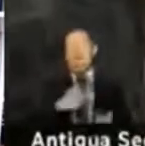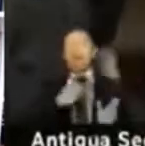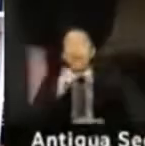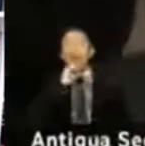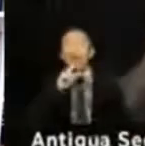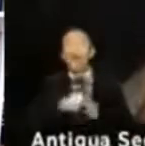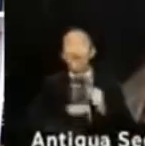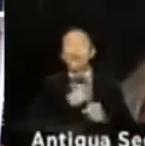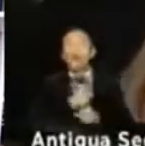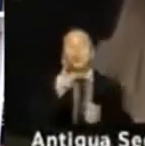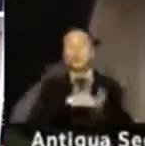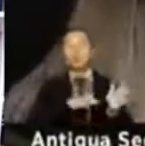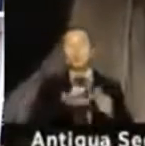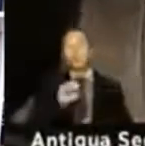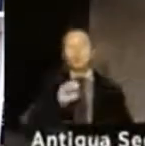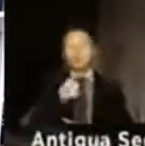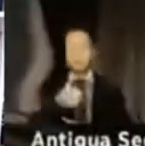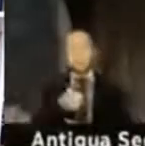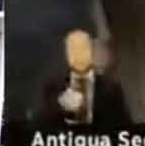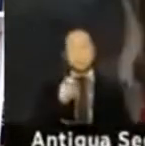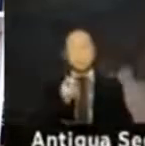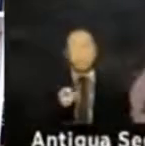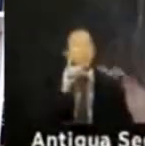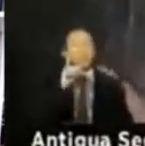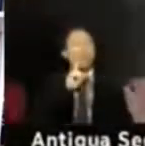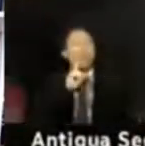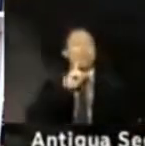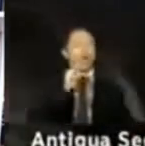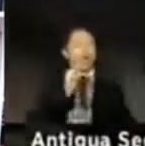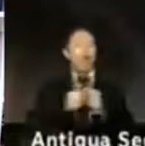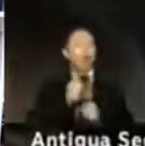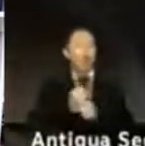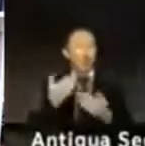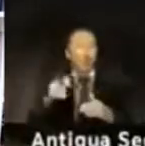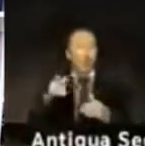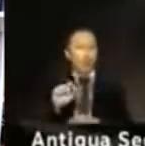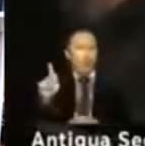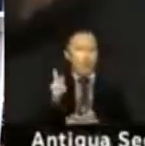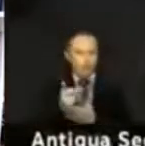que pactaron los precios altos, nunca bajó